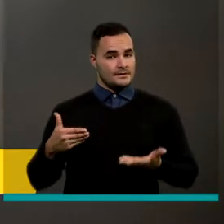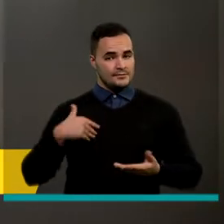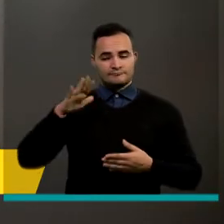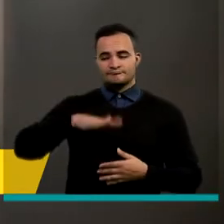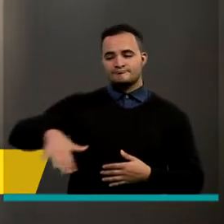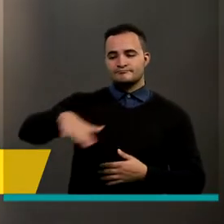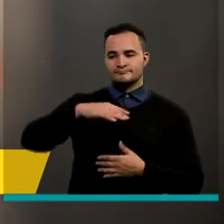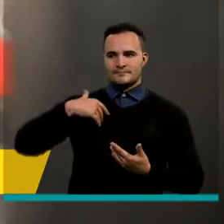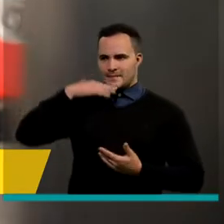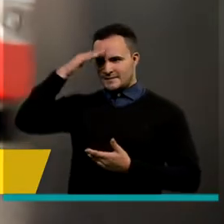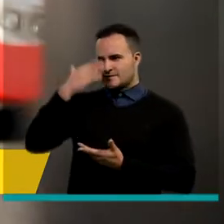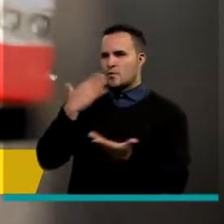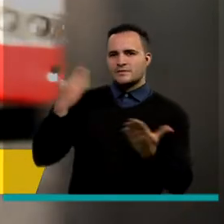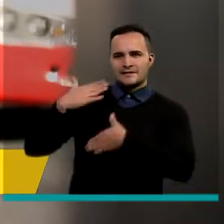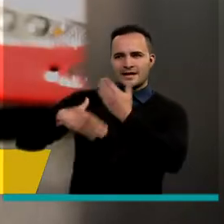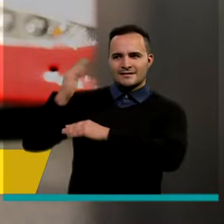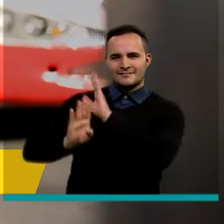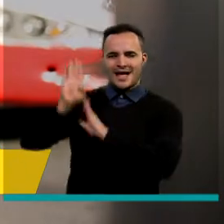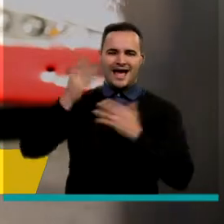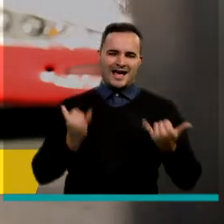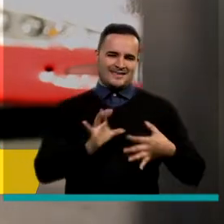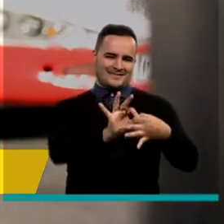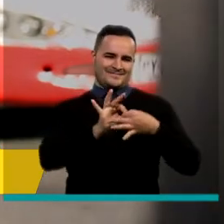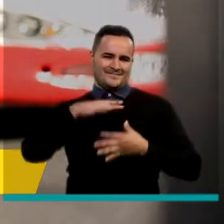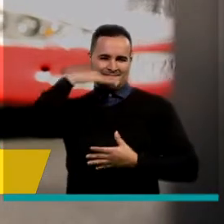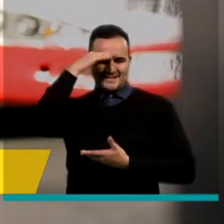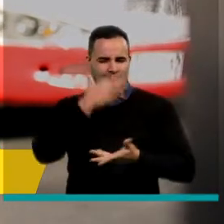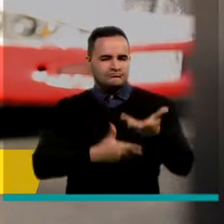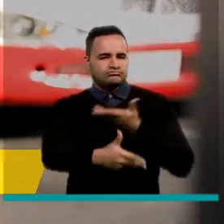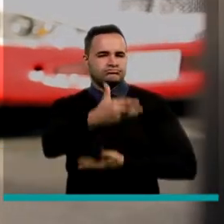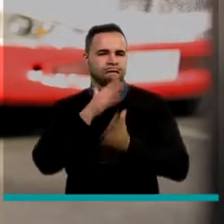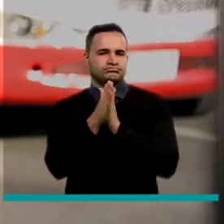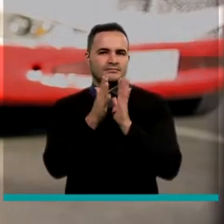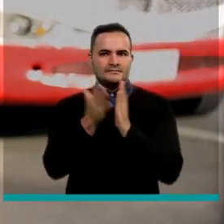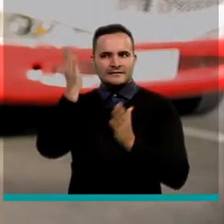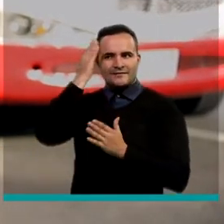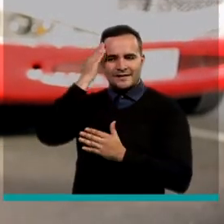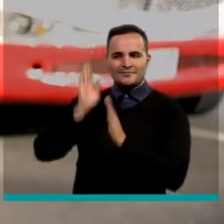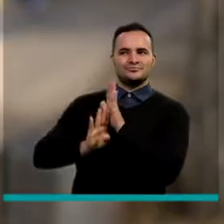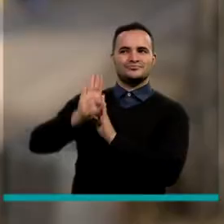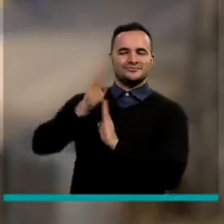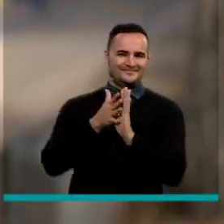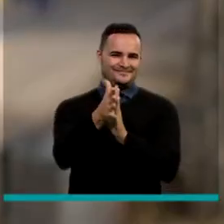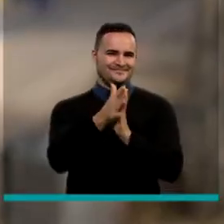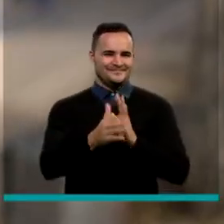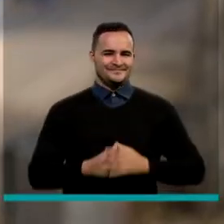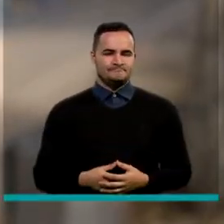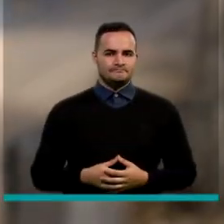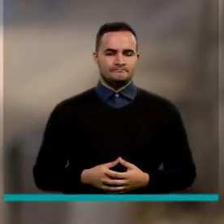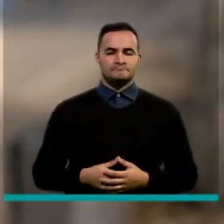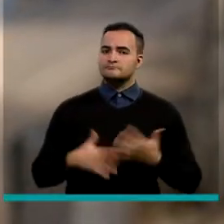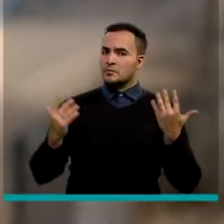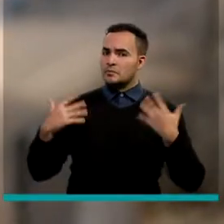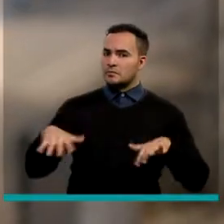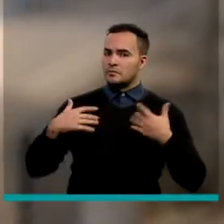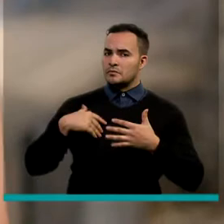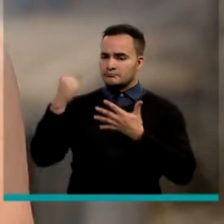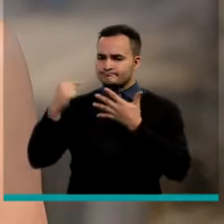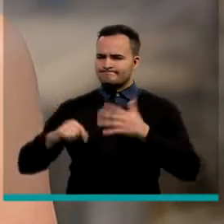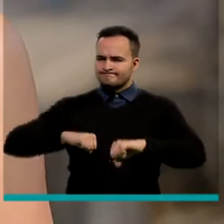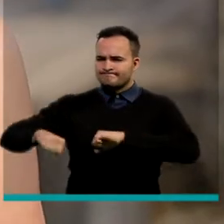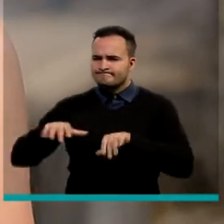invitados a Medellín Conecta TV, el espacio para que conozcas cómo avanza nuestra Medellín futuro. Con acciones de